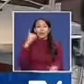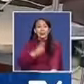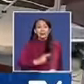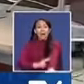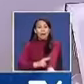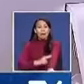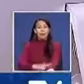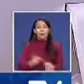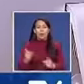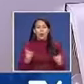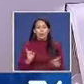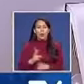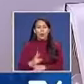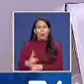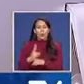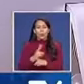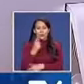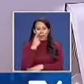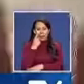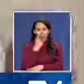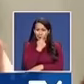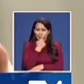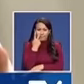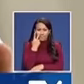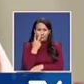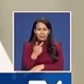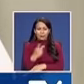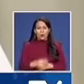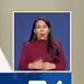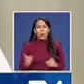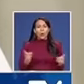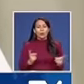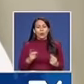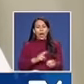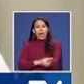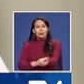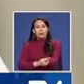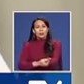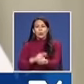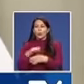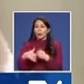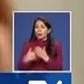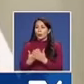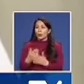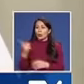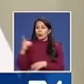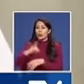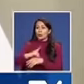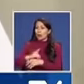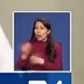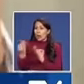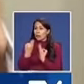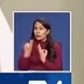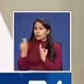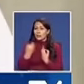mantengan estrictos cuidados visuales. Tener buenos controles del azúcar, tomar los medicamentos que indica el médico, hacer